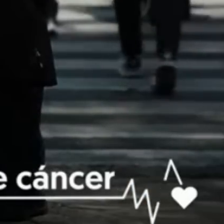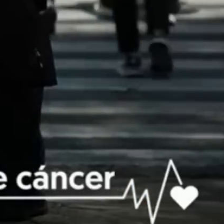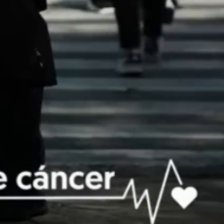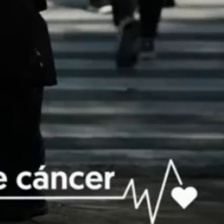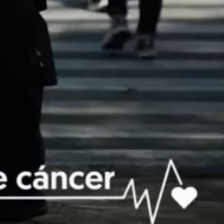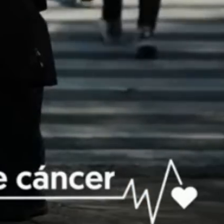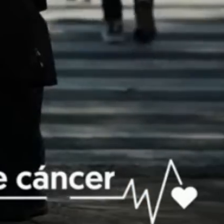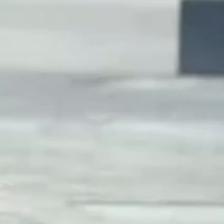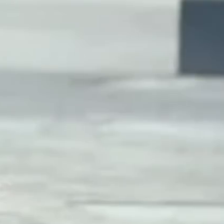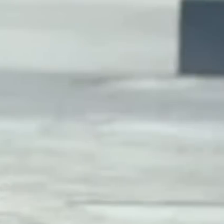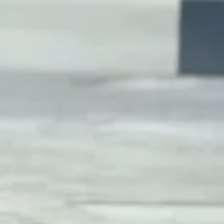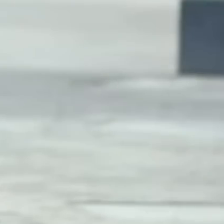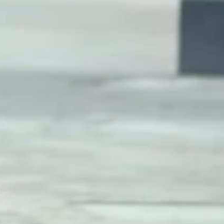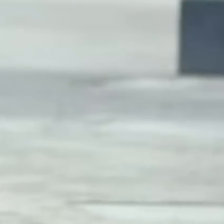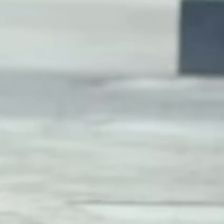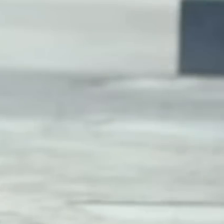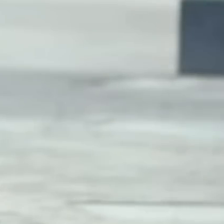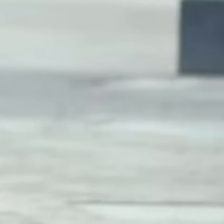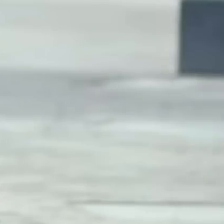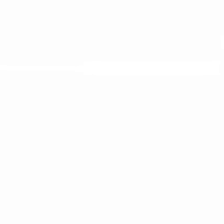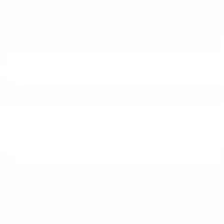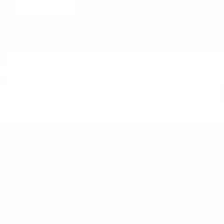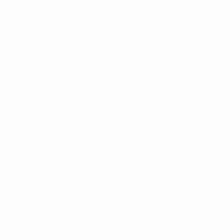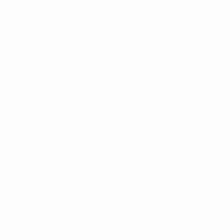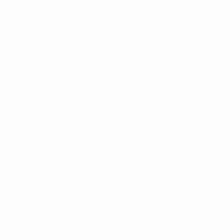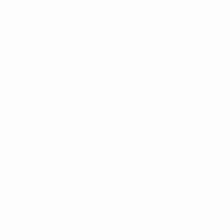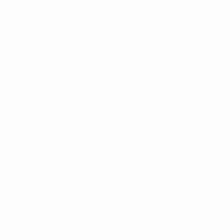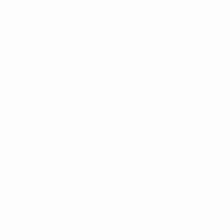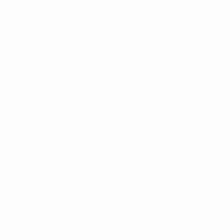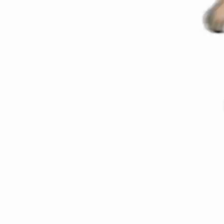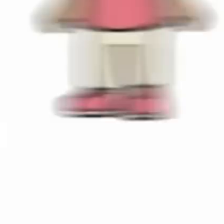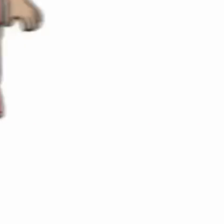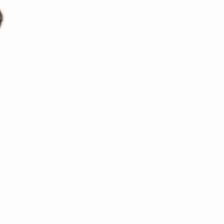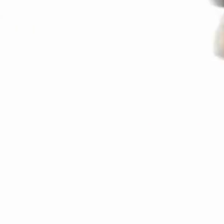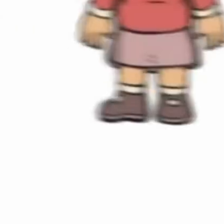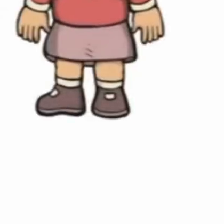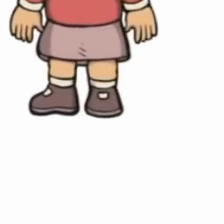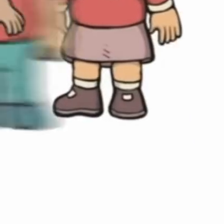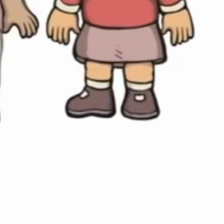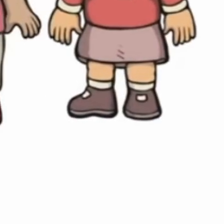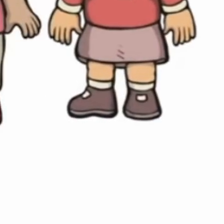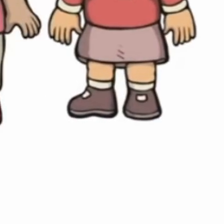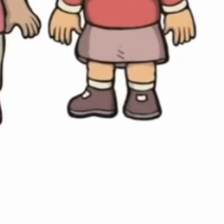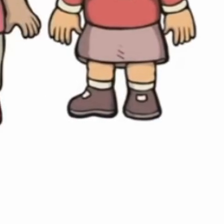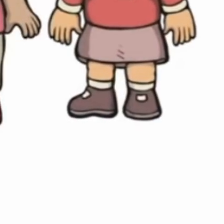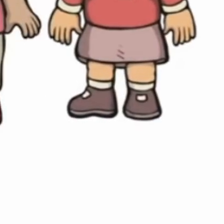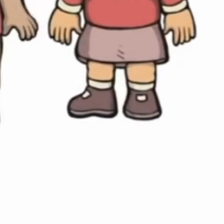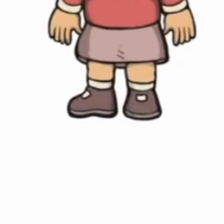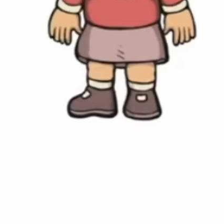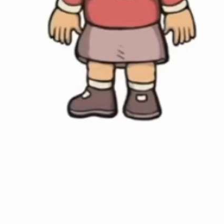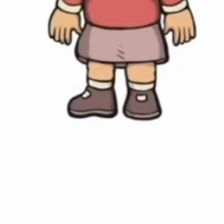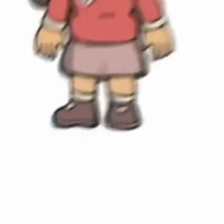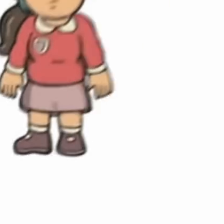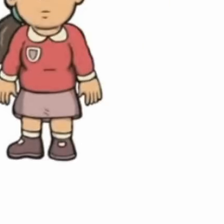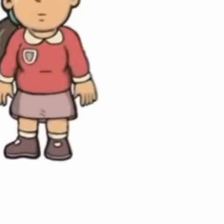cáncer. Es urgente tomar acciones preventivas porque en las últimas 5 décadas la obesidad y sobrepeso en niñas, niños y adolescentes de